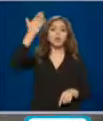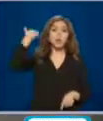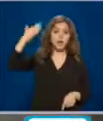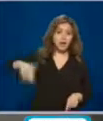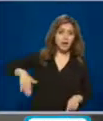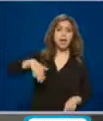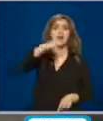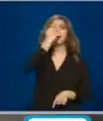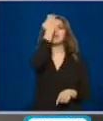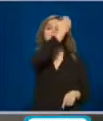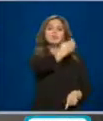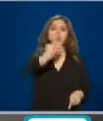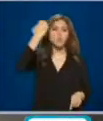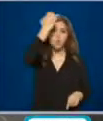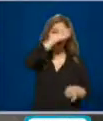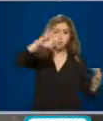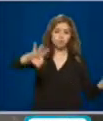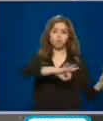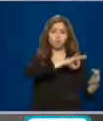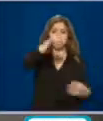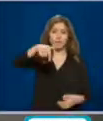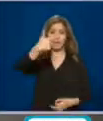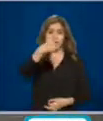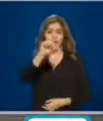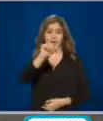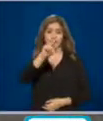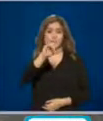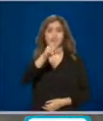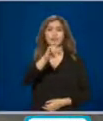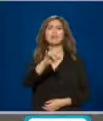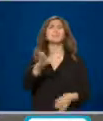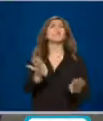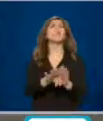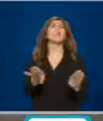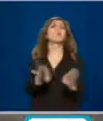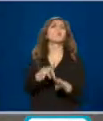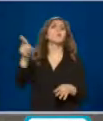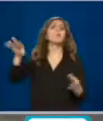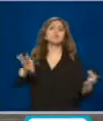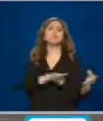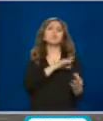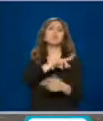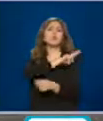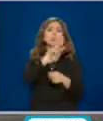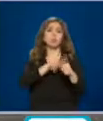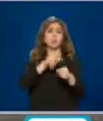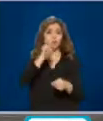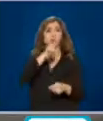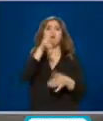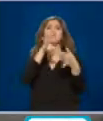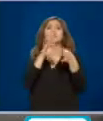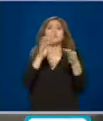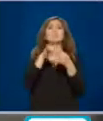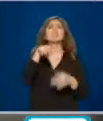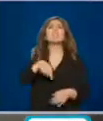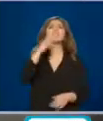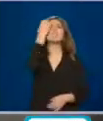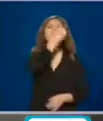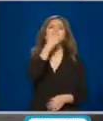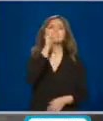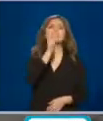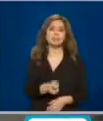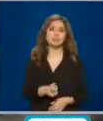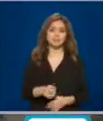mariachi en Garibaldi. Dice, ay, ¿cómo? Si los músicos son folclóricos. Platíquenos de esta escuela más. Claro que sí, esta